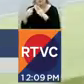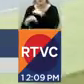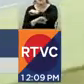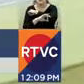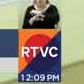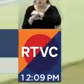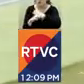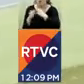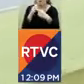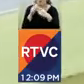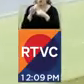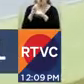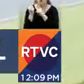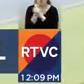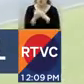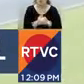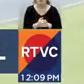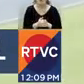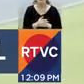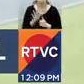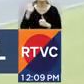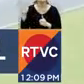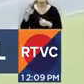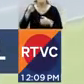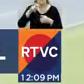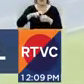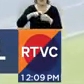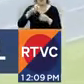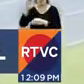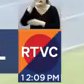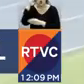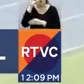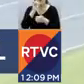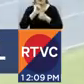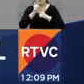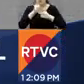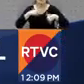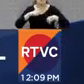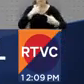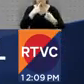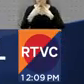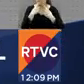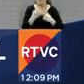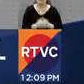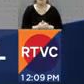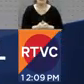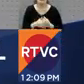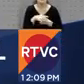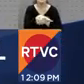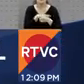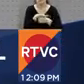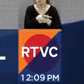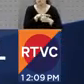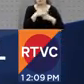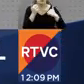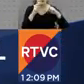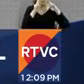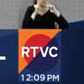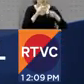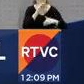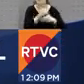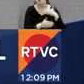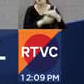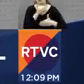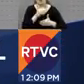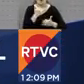jurídico. La Federación Colombiana de Atletismo está muy pendiente del tema y ya tomó acciones. Estos hechos están en los debidos procesos disciplinarios